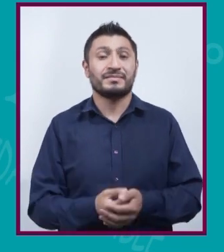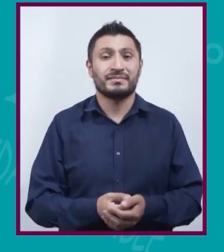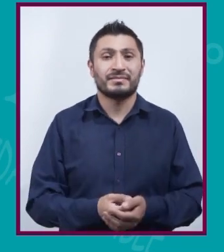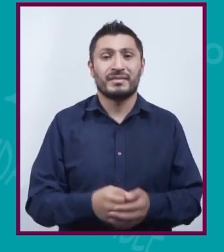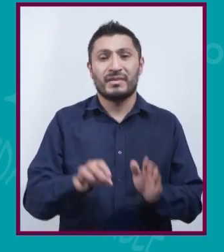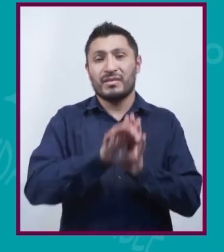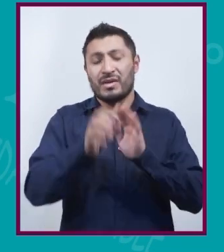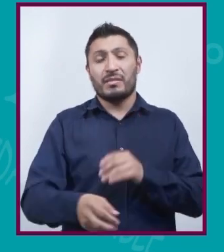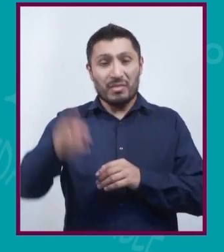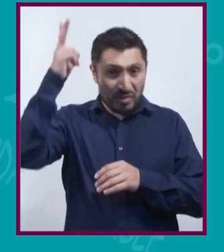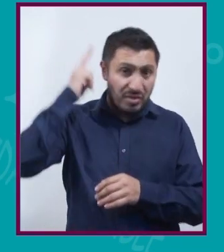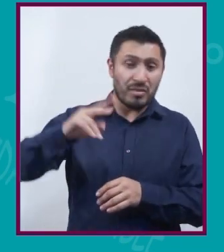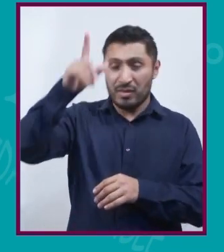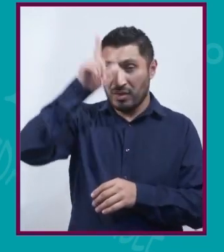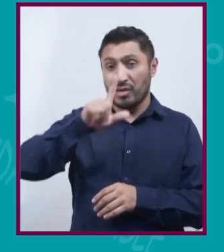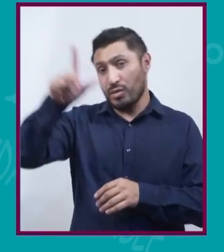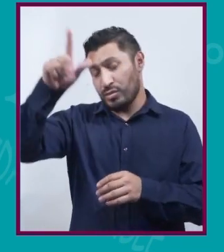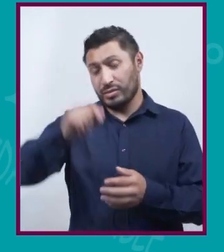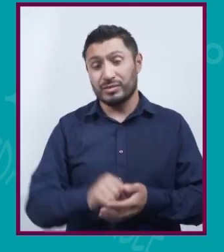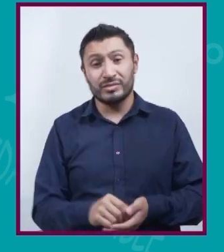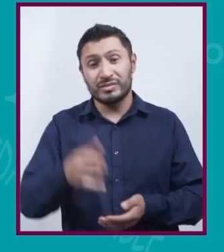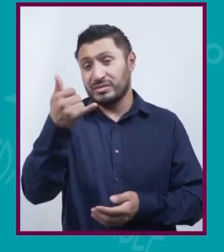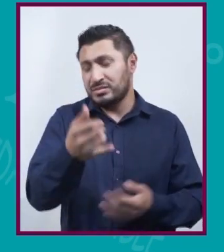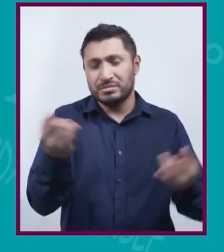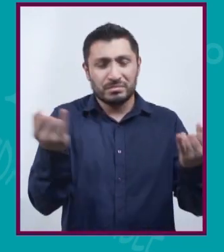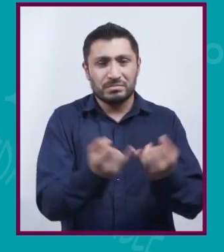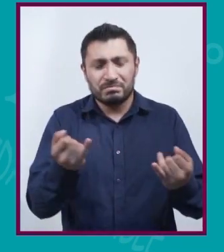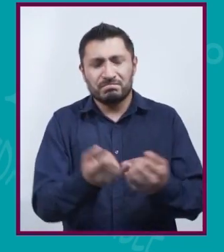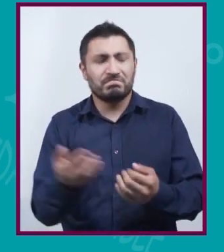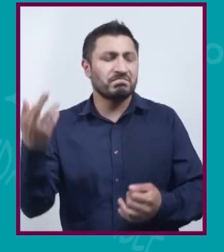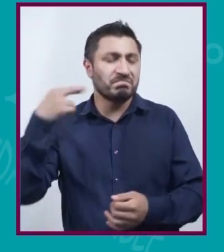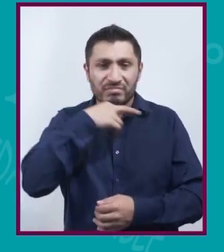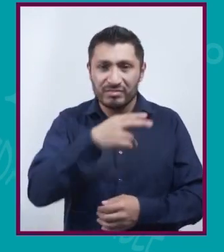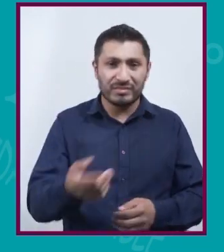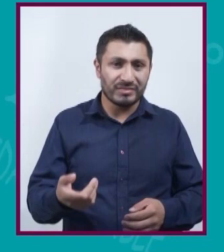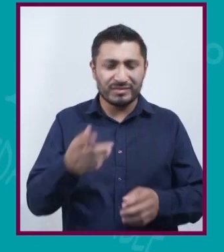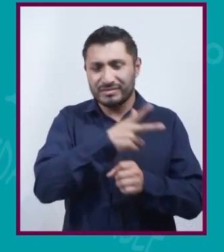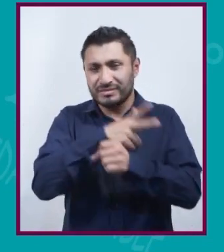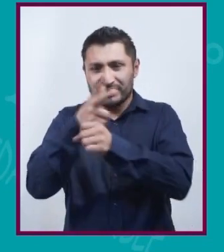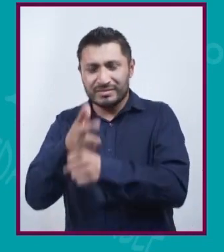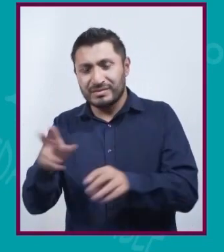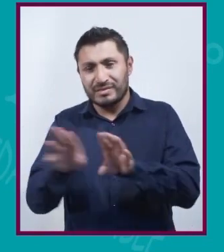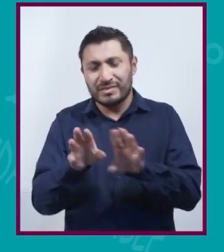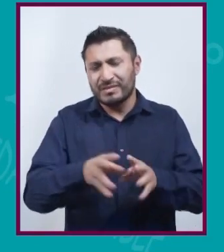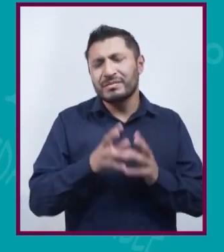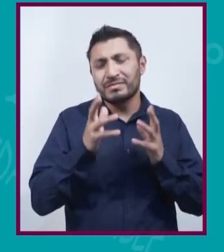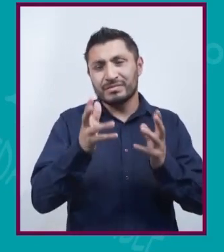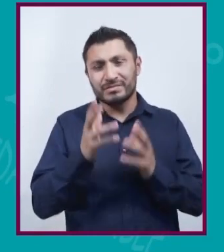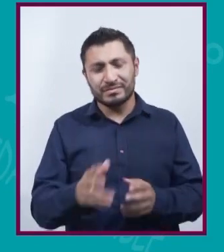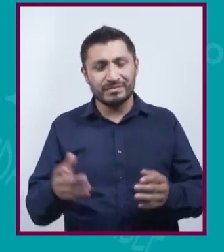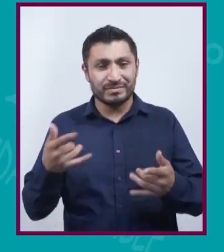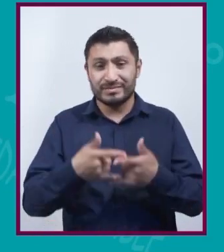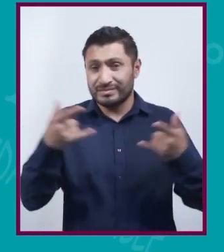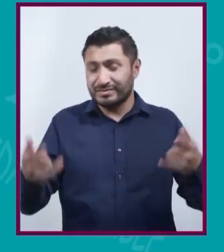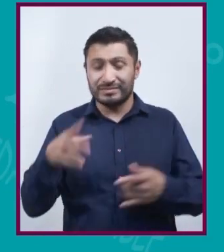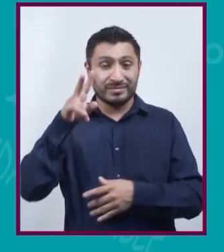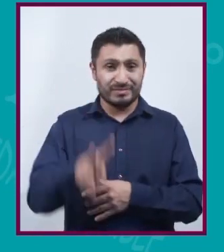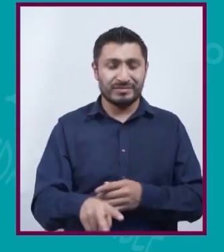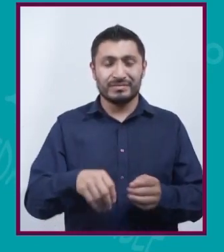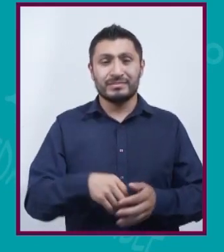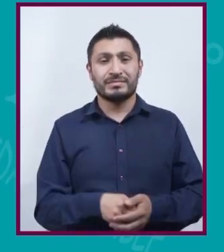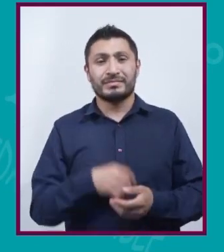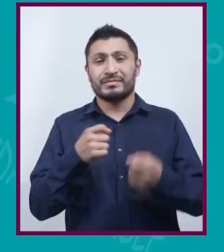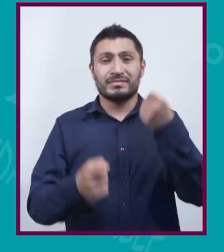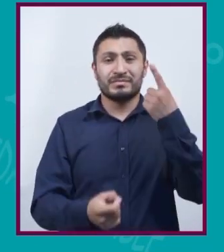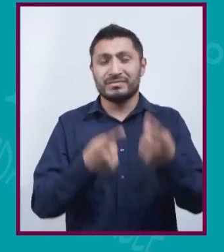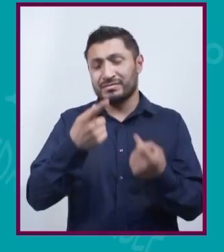Luna, de Georges Méliès, y también muy pronto surgieron los filmes basados o inspirados en hechos históricos. Algunas de las más